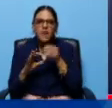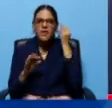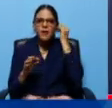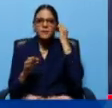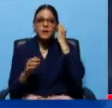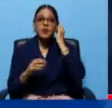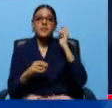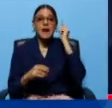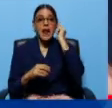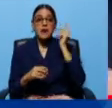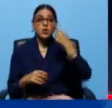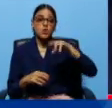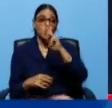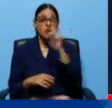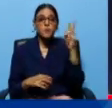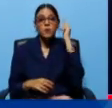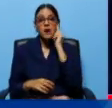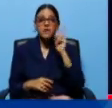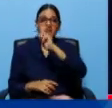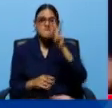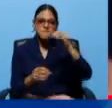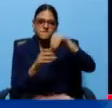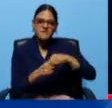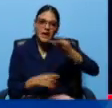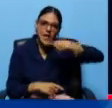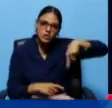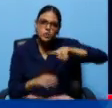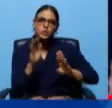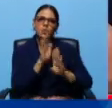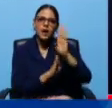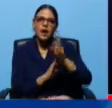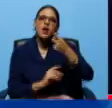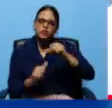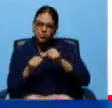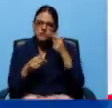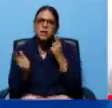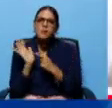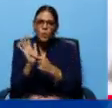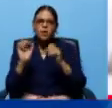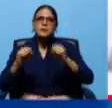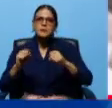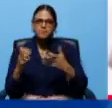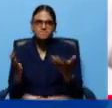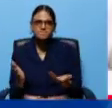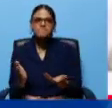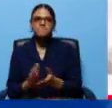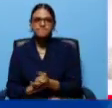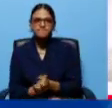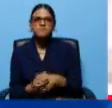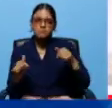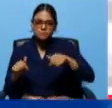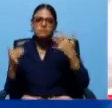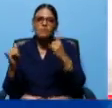la República Bolivariana de Venezuela. Vamos a seguir por aquí, vamos a seguir por aquí.